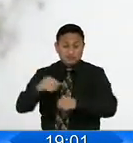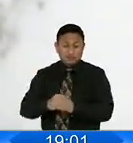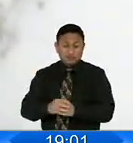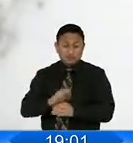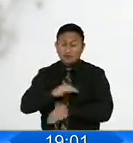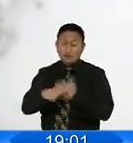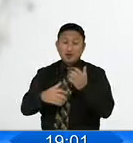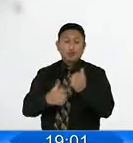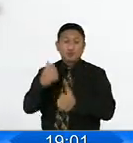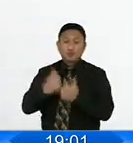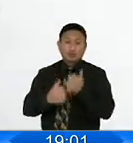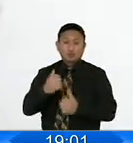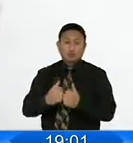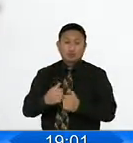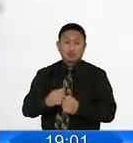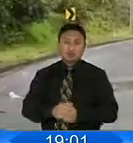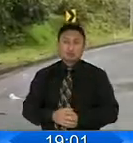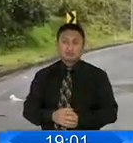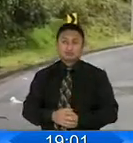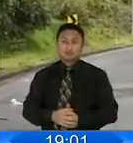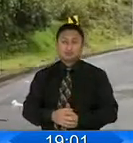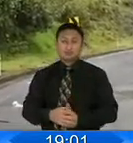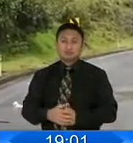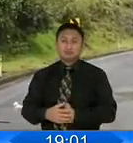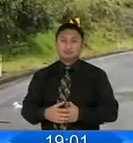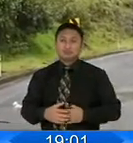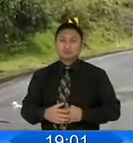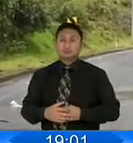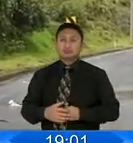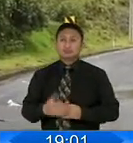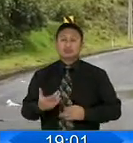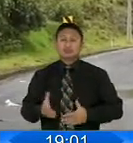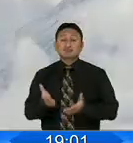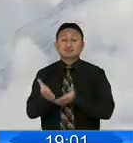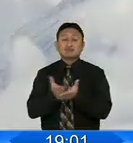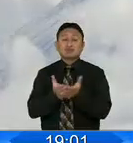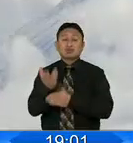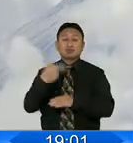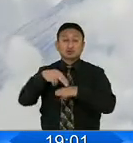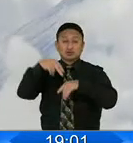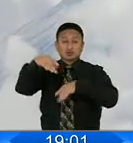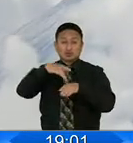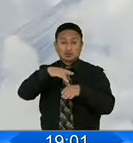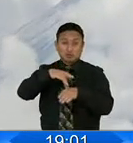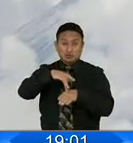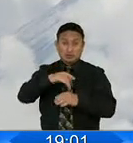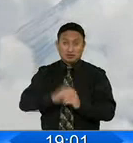el frijol, todo lo que es cultivo. El Servicio Nacional de Gestión de Riesgos mantiene la alerta de